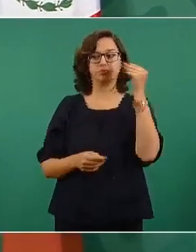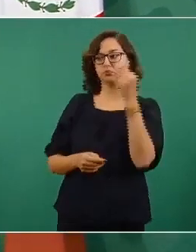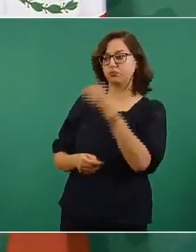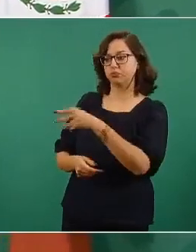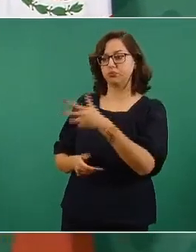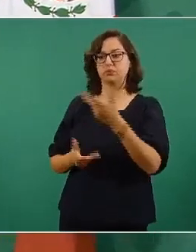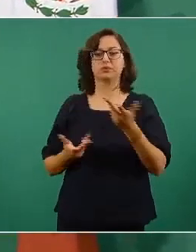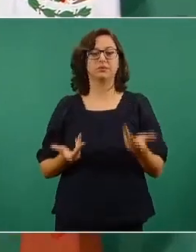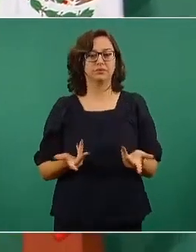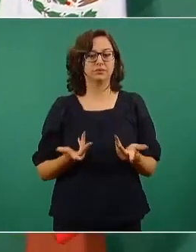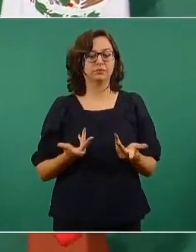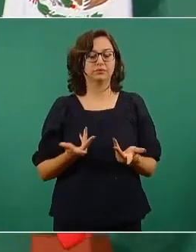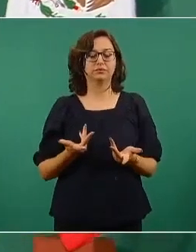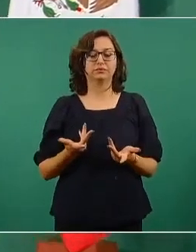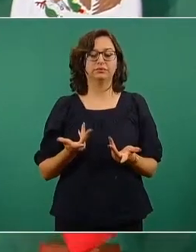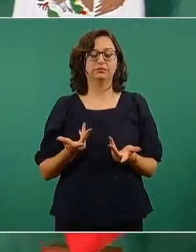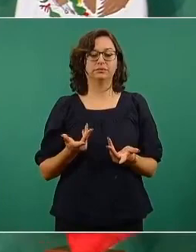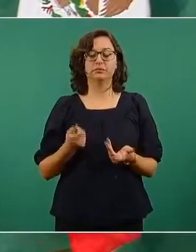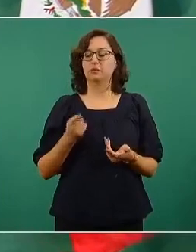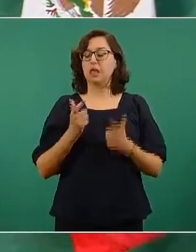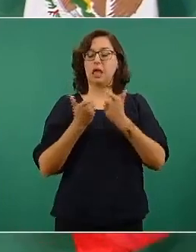economía ya estaba